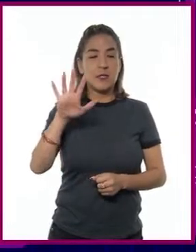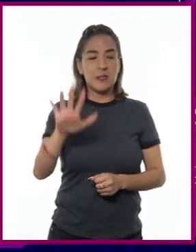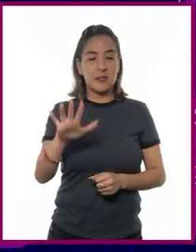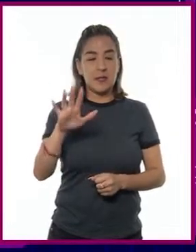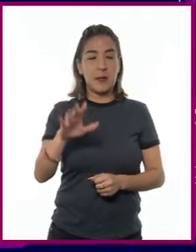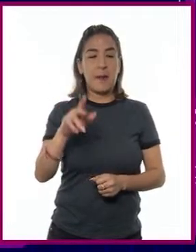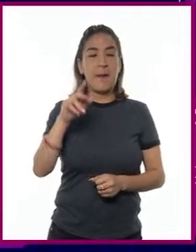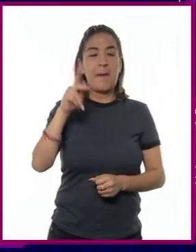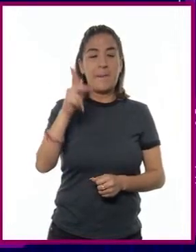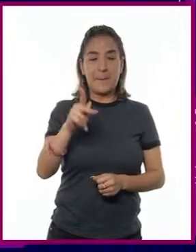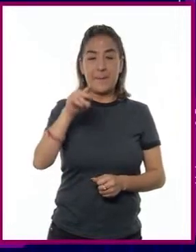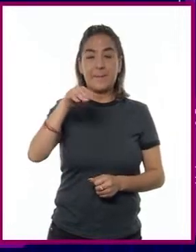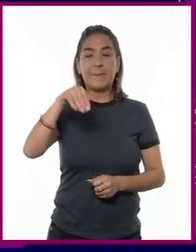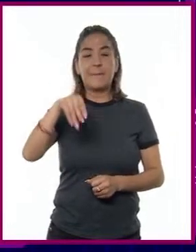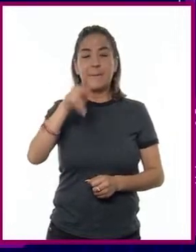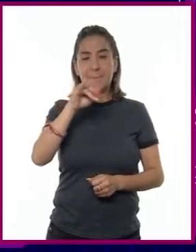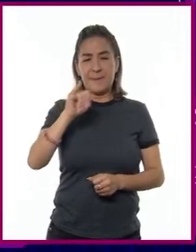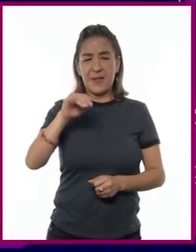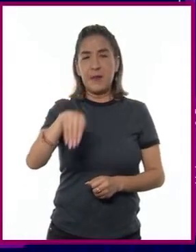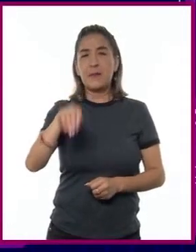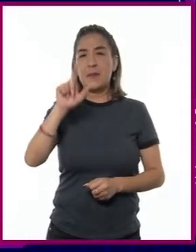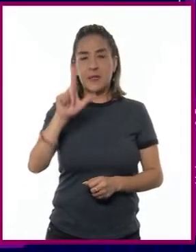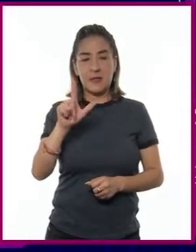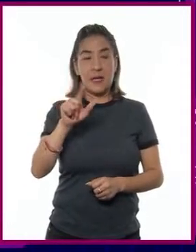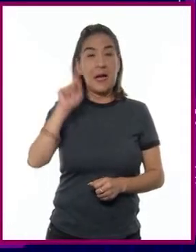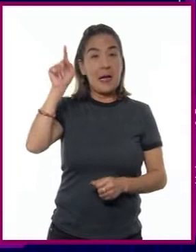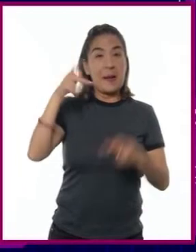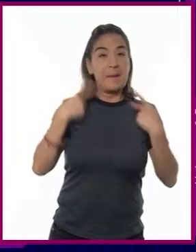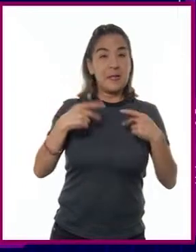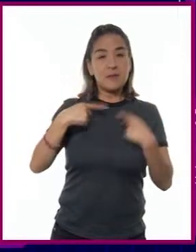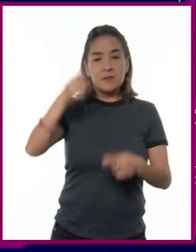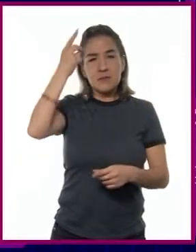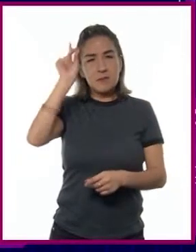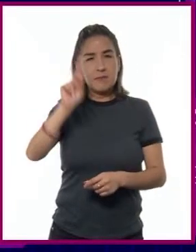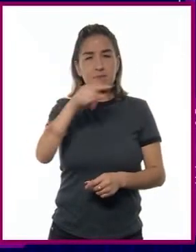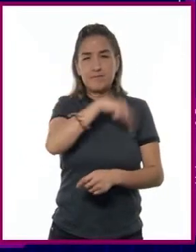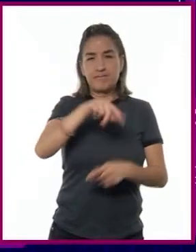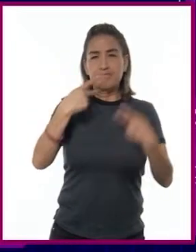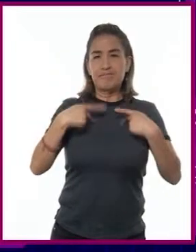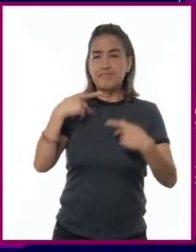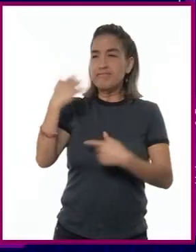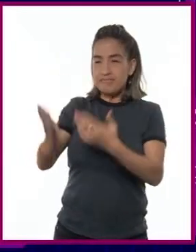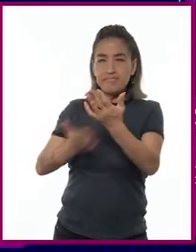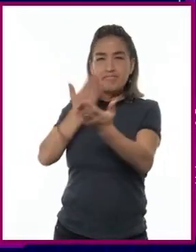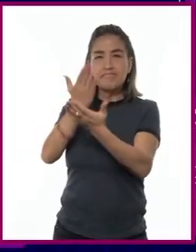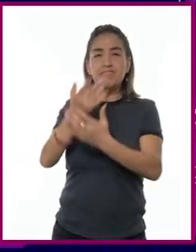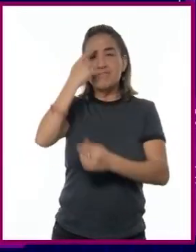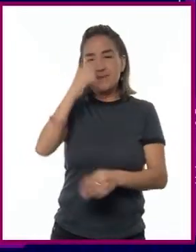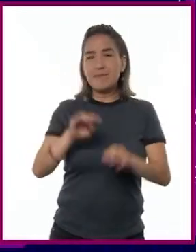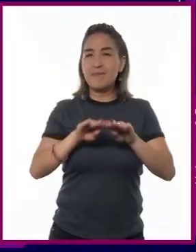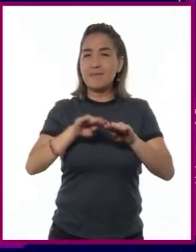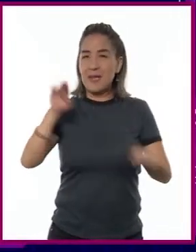93.75 pi mililitros. Al dueño le proponen las siguientes medidas: